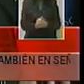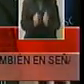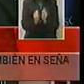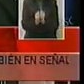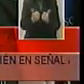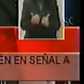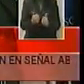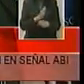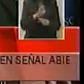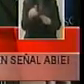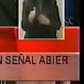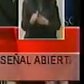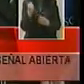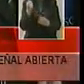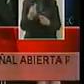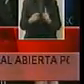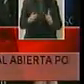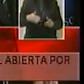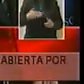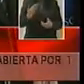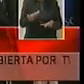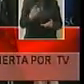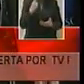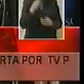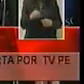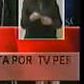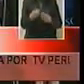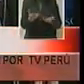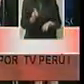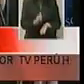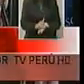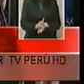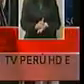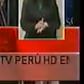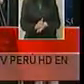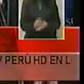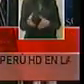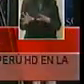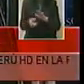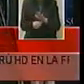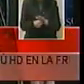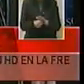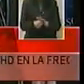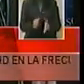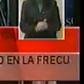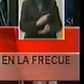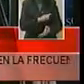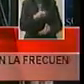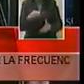con buenos resultados en Seguridad Ciudadana? ¿Podría ser una especie de acopamiento del